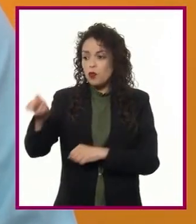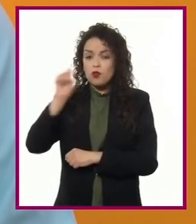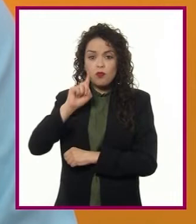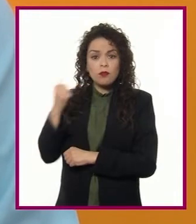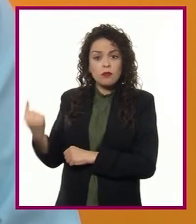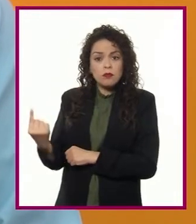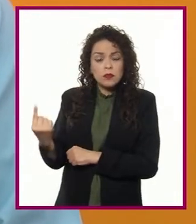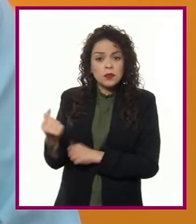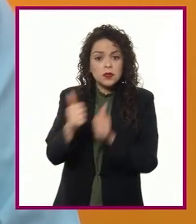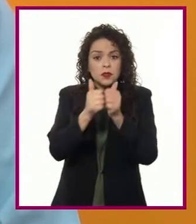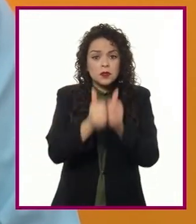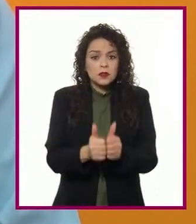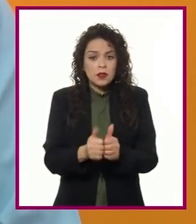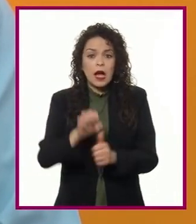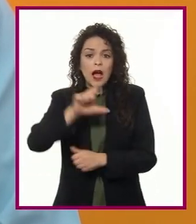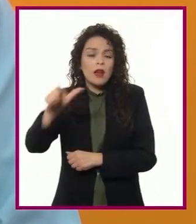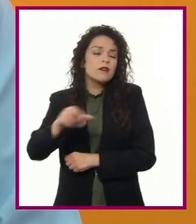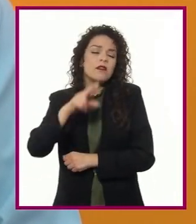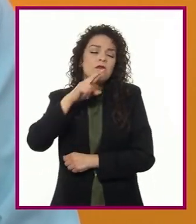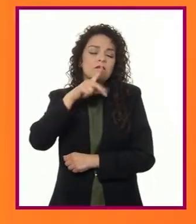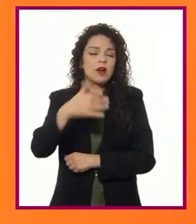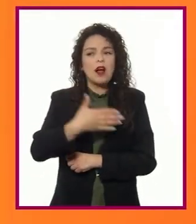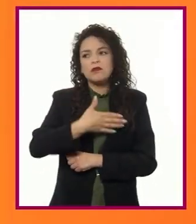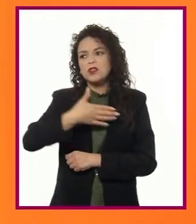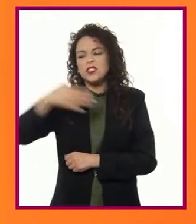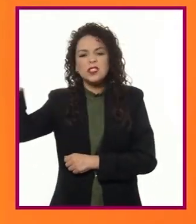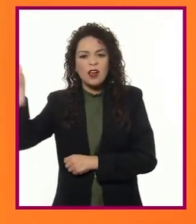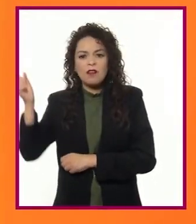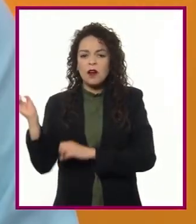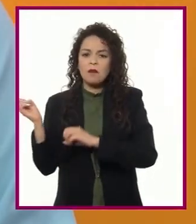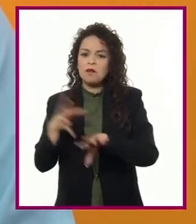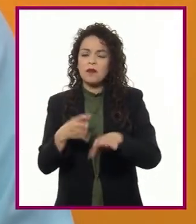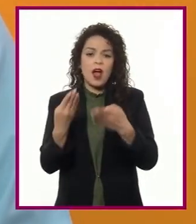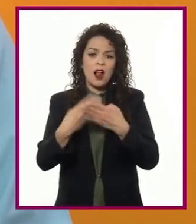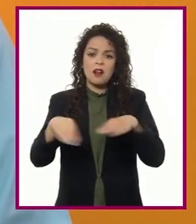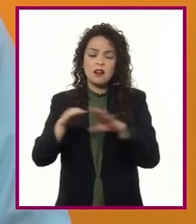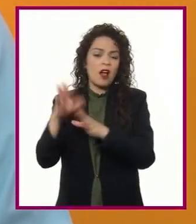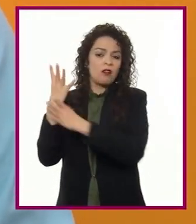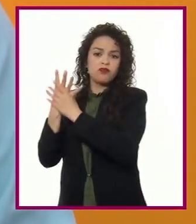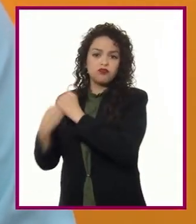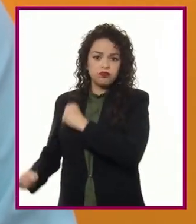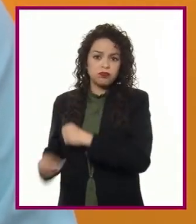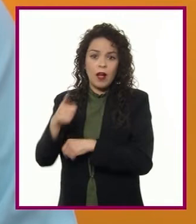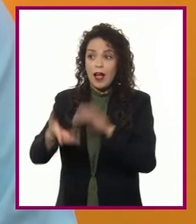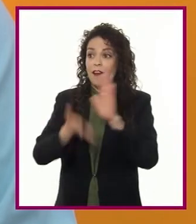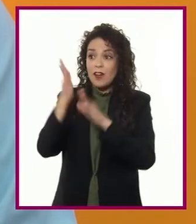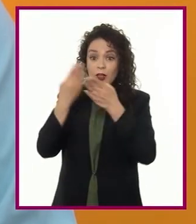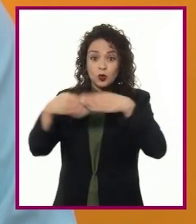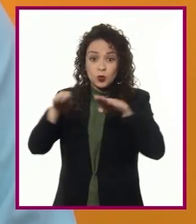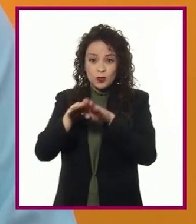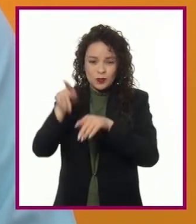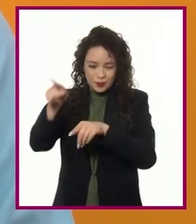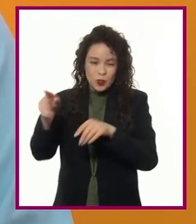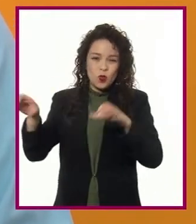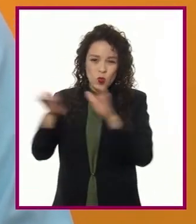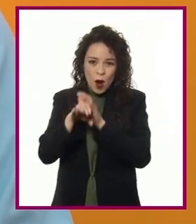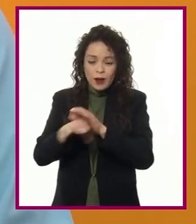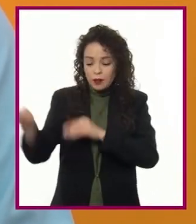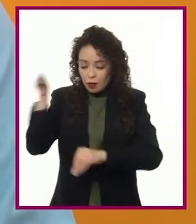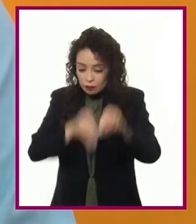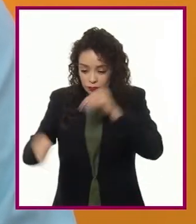Ella decide marcharse de la casa y corre a su cuarto a empacar sus cosas, cuando de